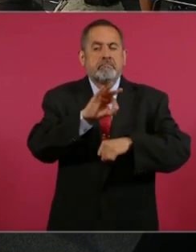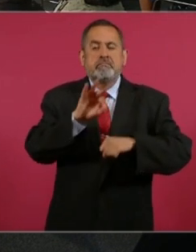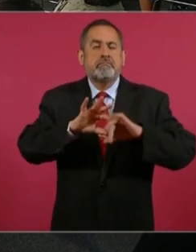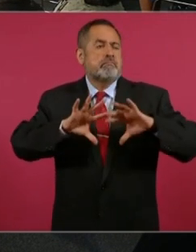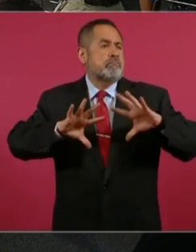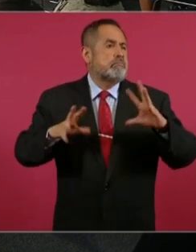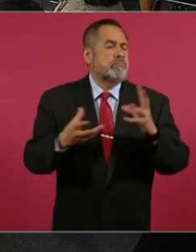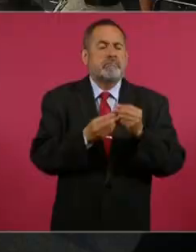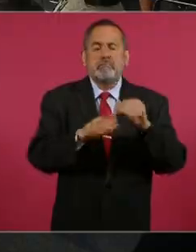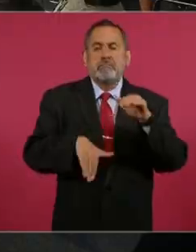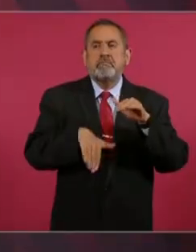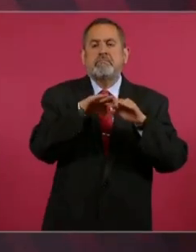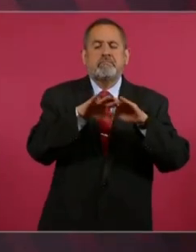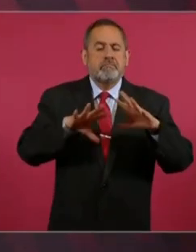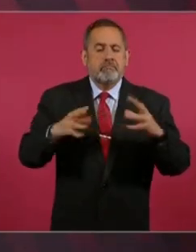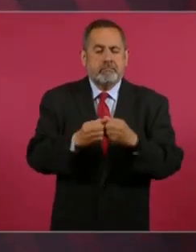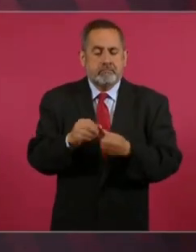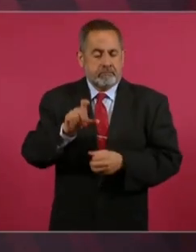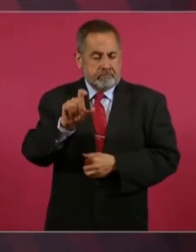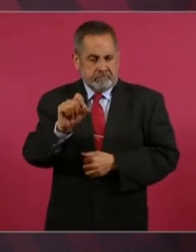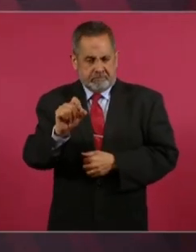de